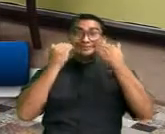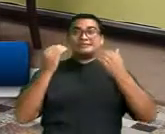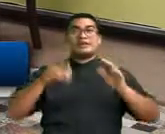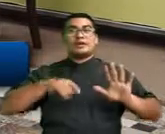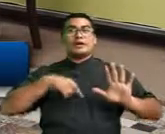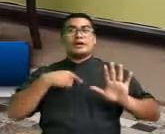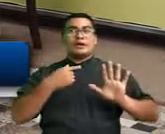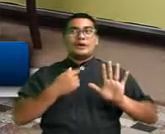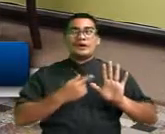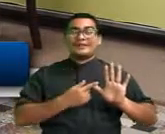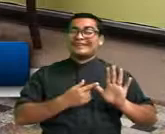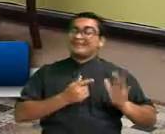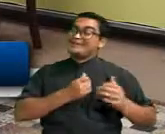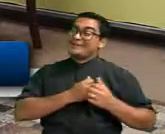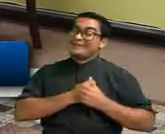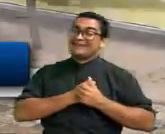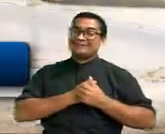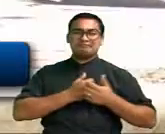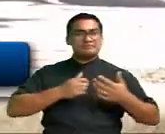temperamento